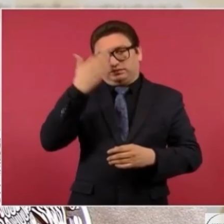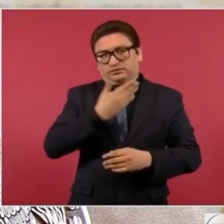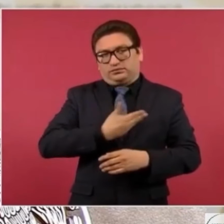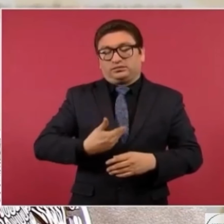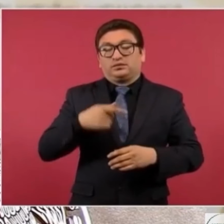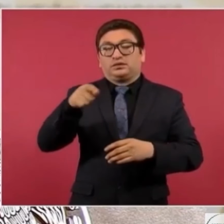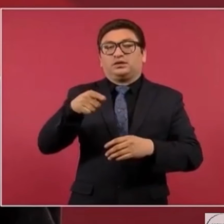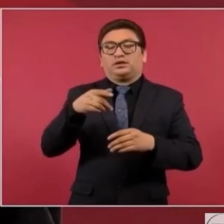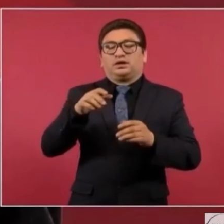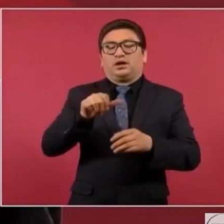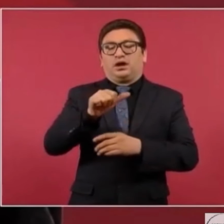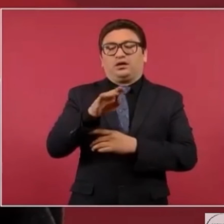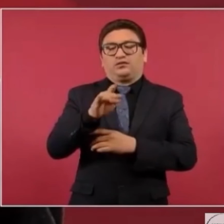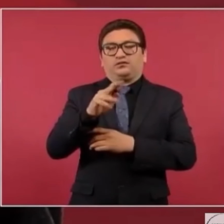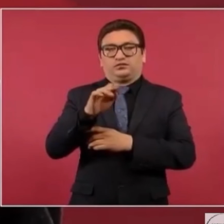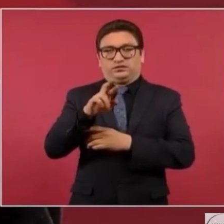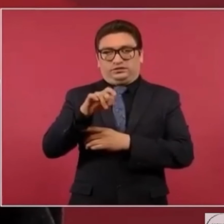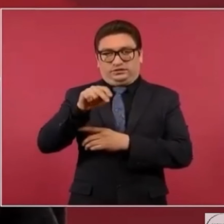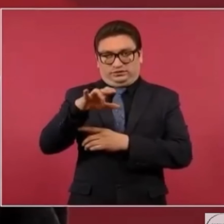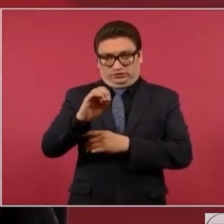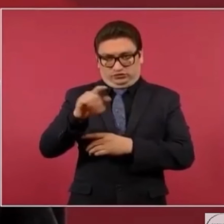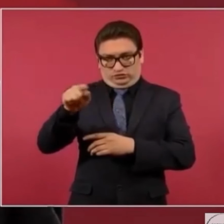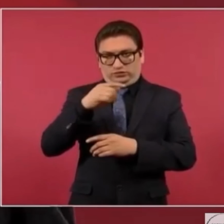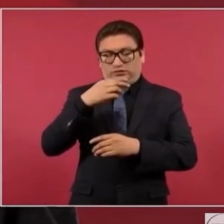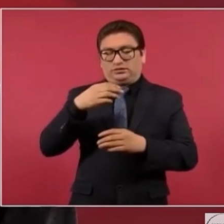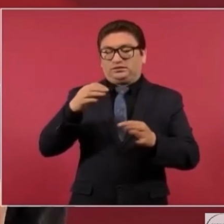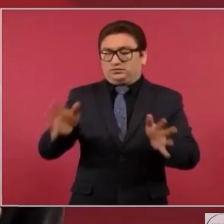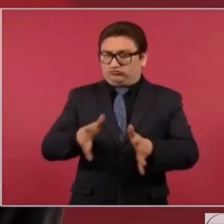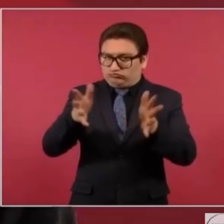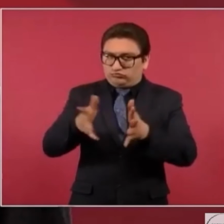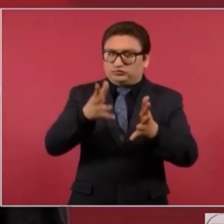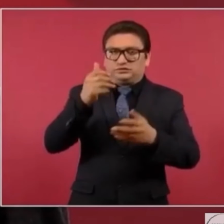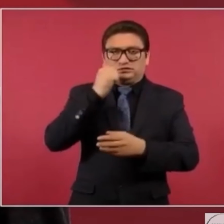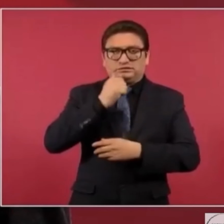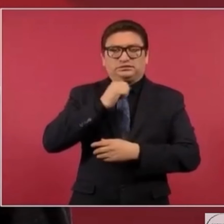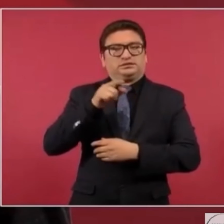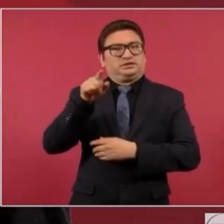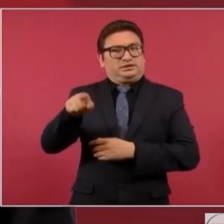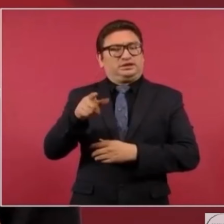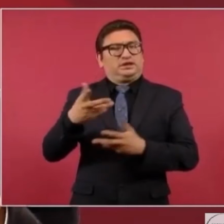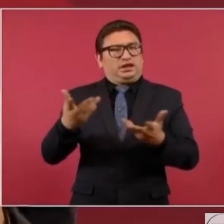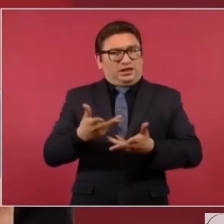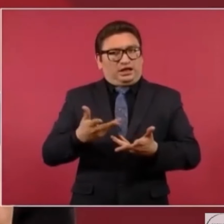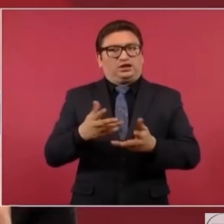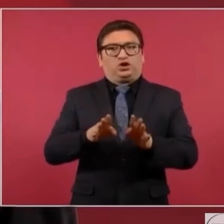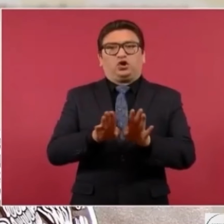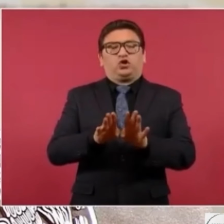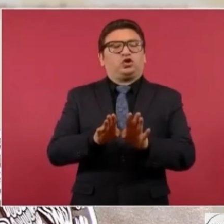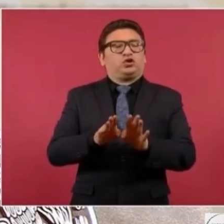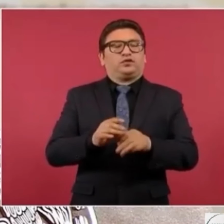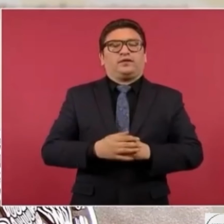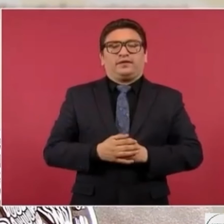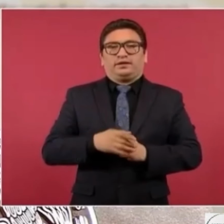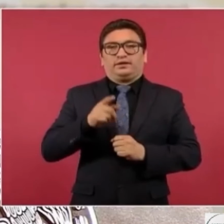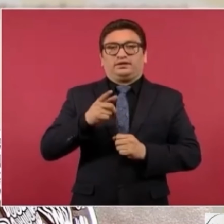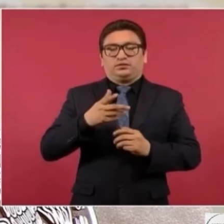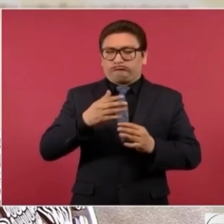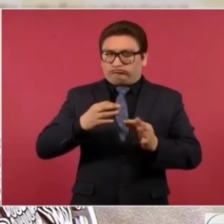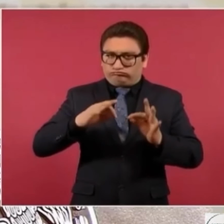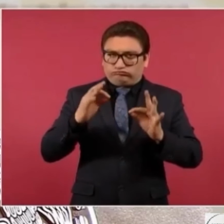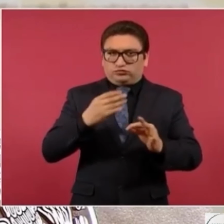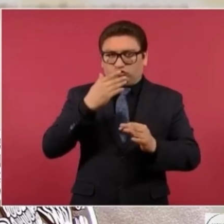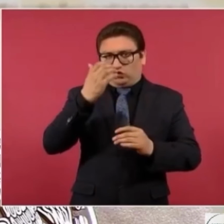Adelfo Regino, quien también ha sido un impulsor no solamente de la explotación apropiada